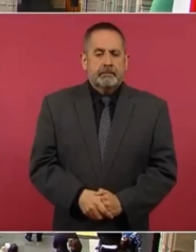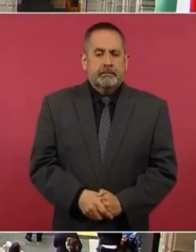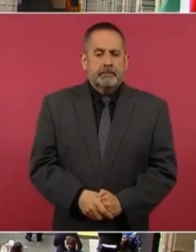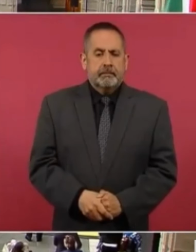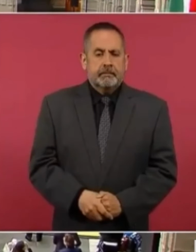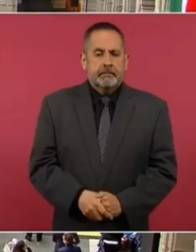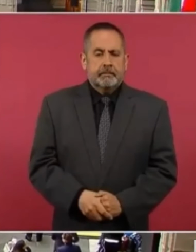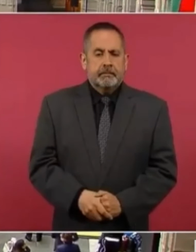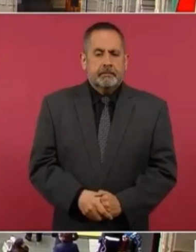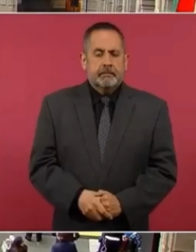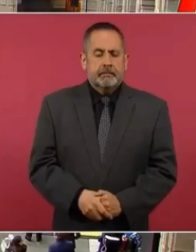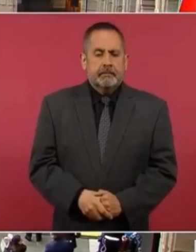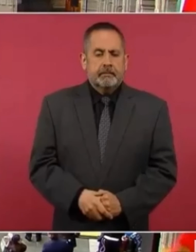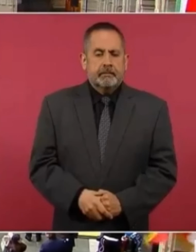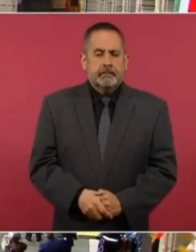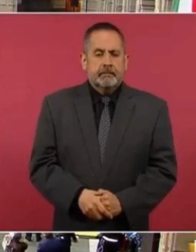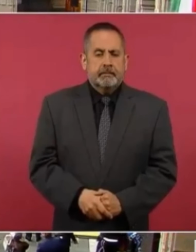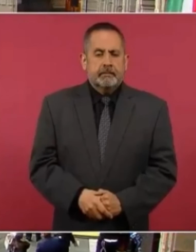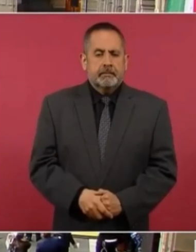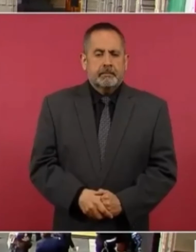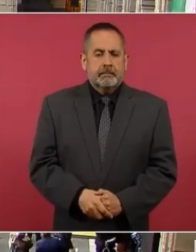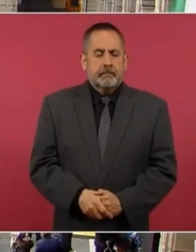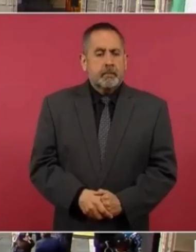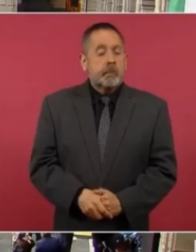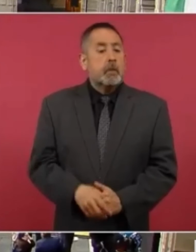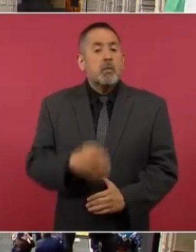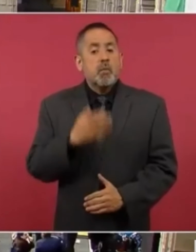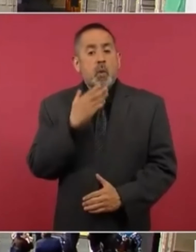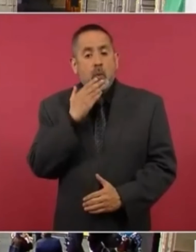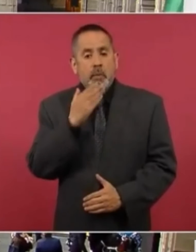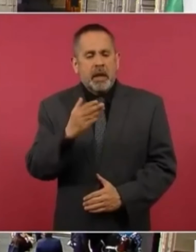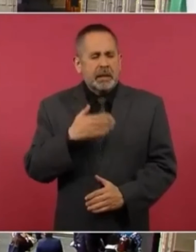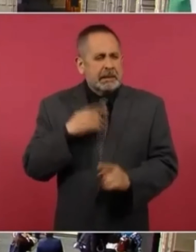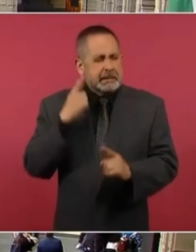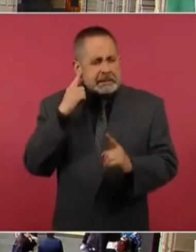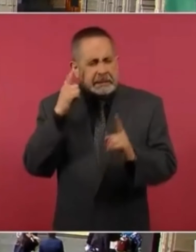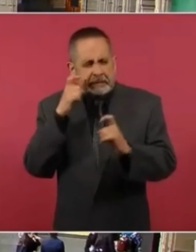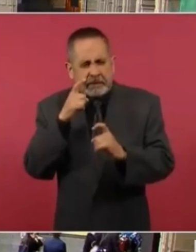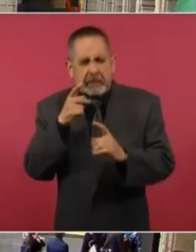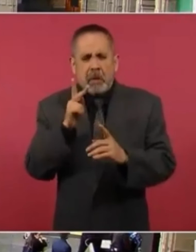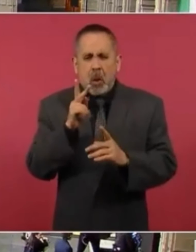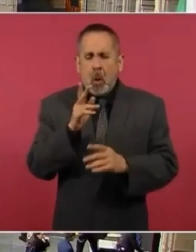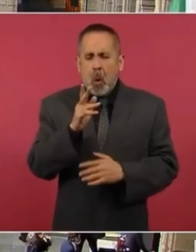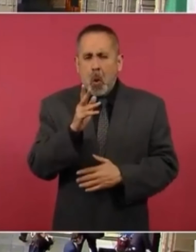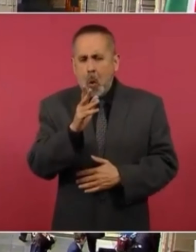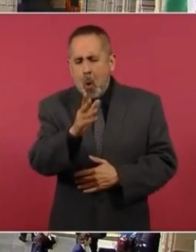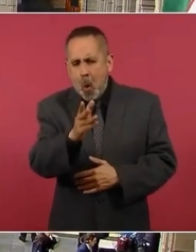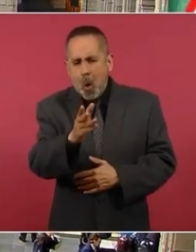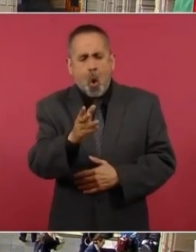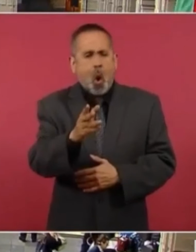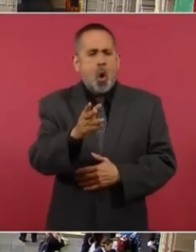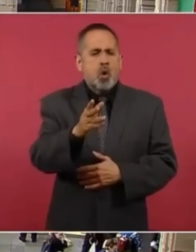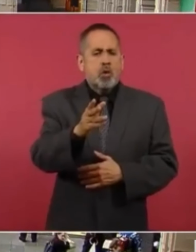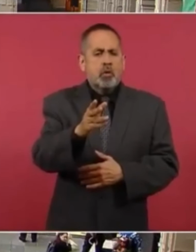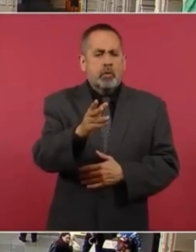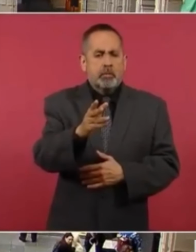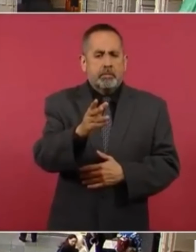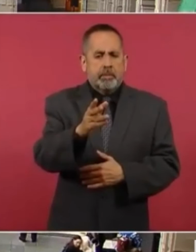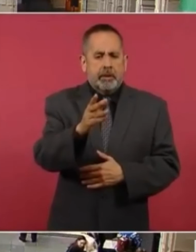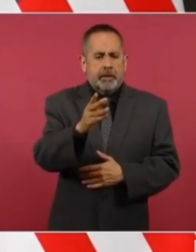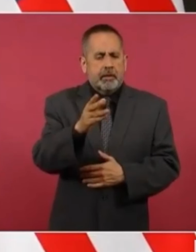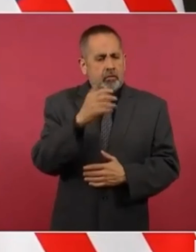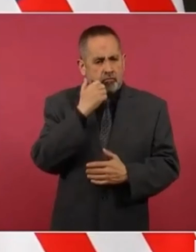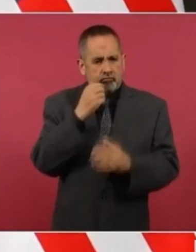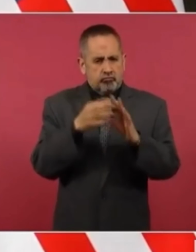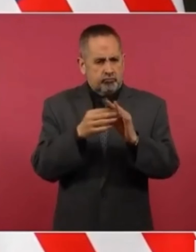All right. I was having trouble hearing. Muy bien, me costaba oír, pero quisiera pedirle